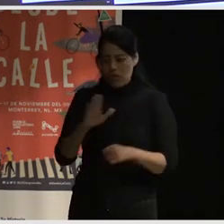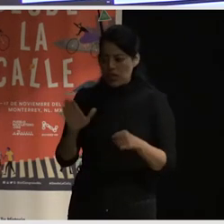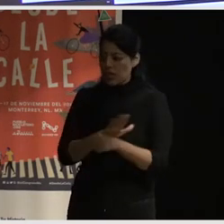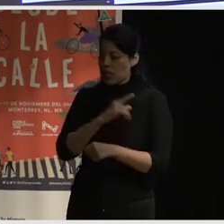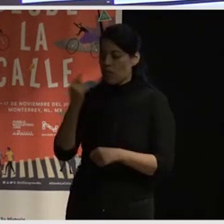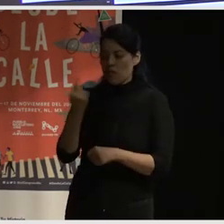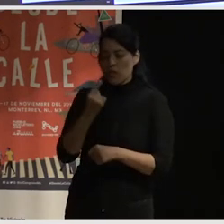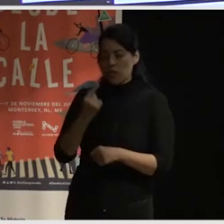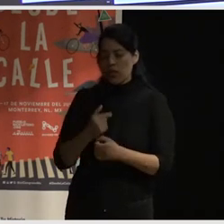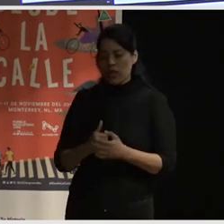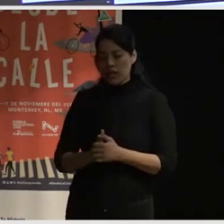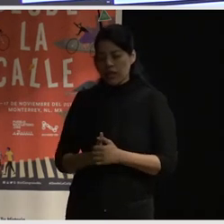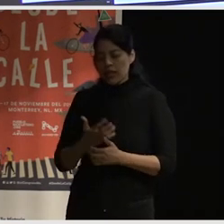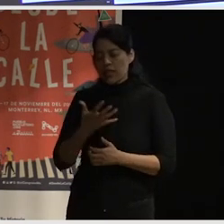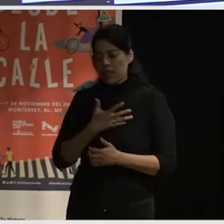la